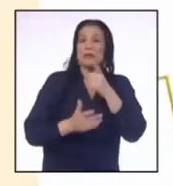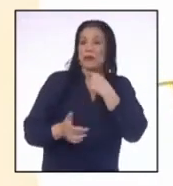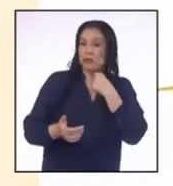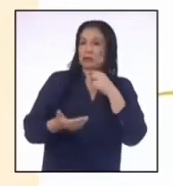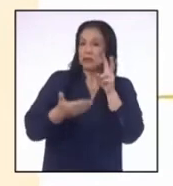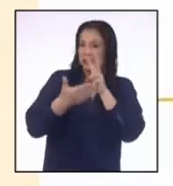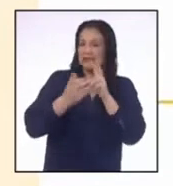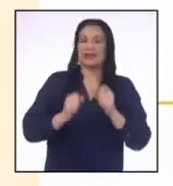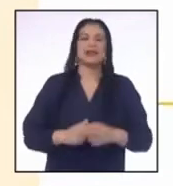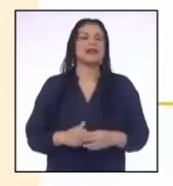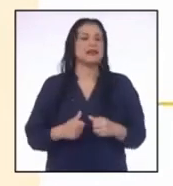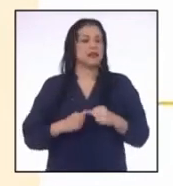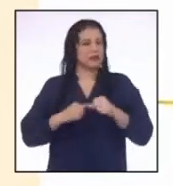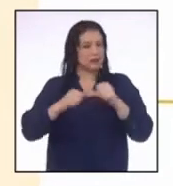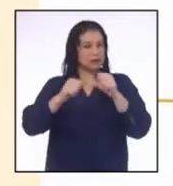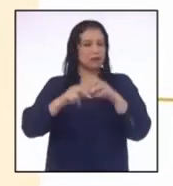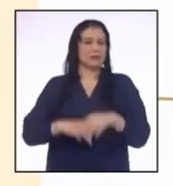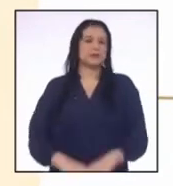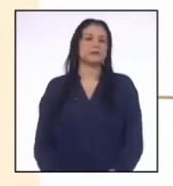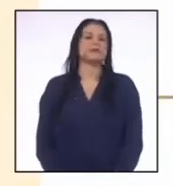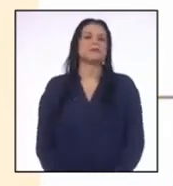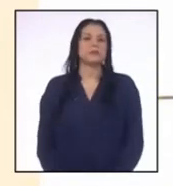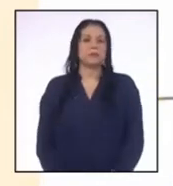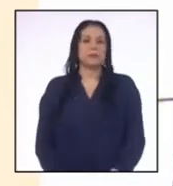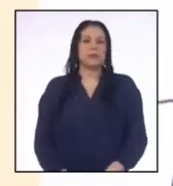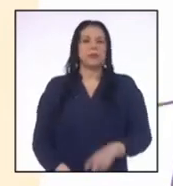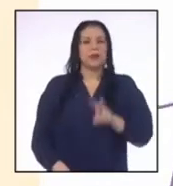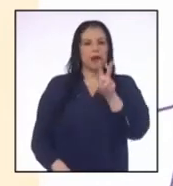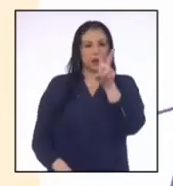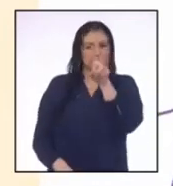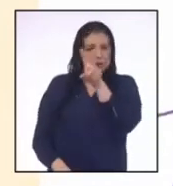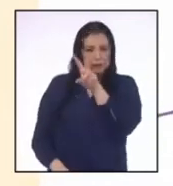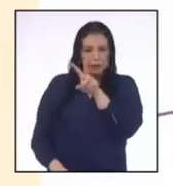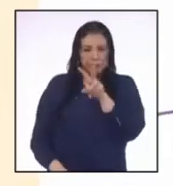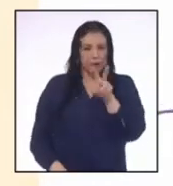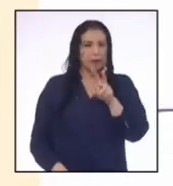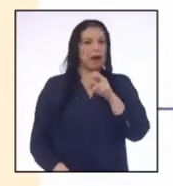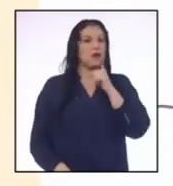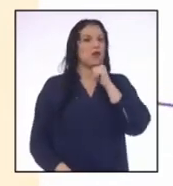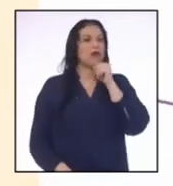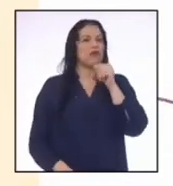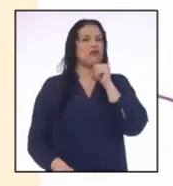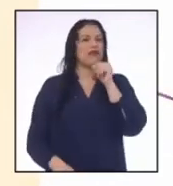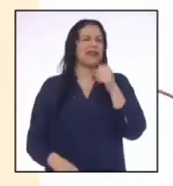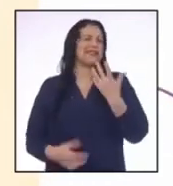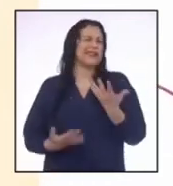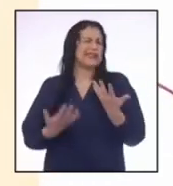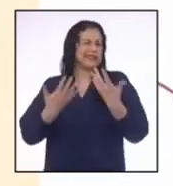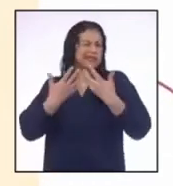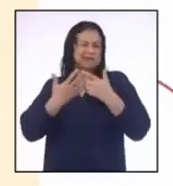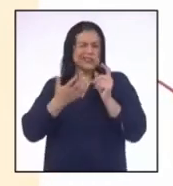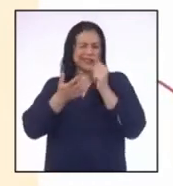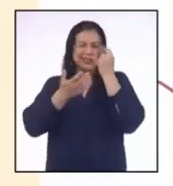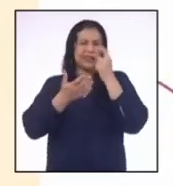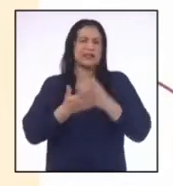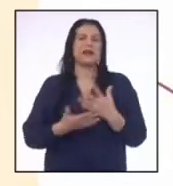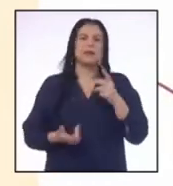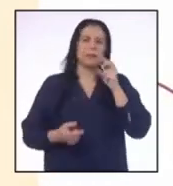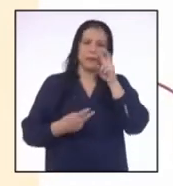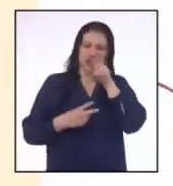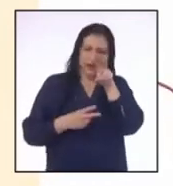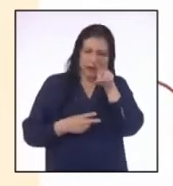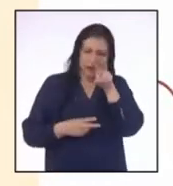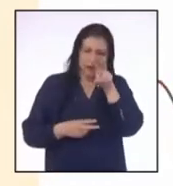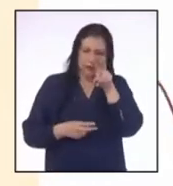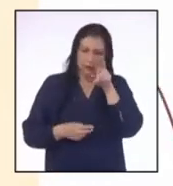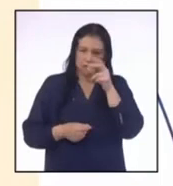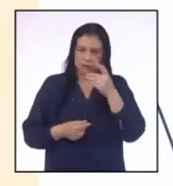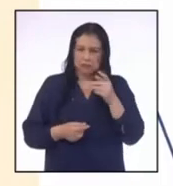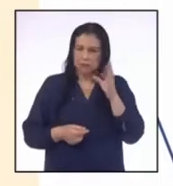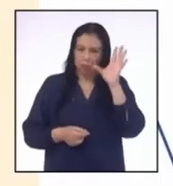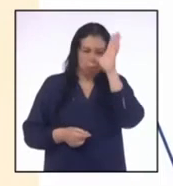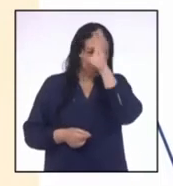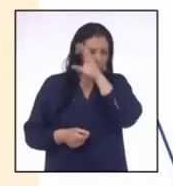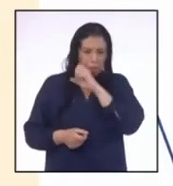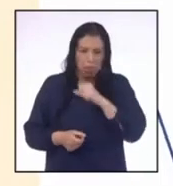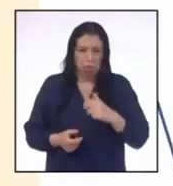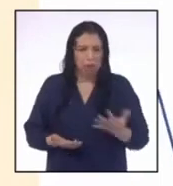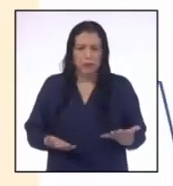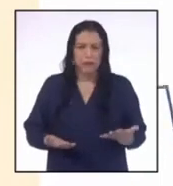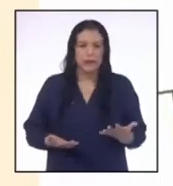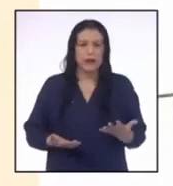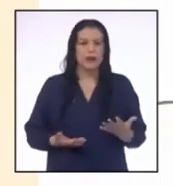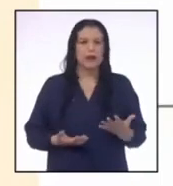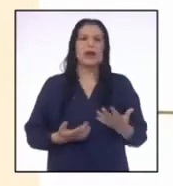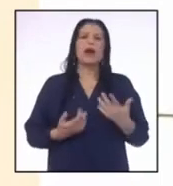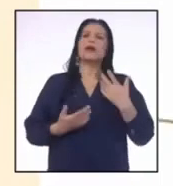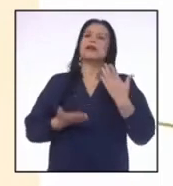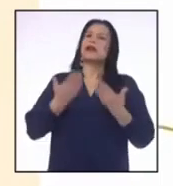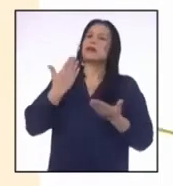gusta! Seguimos. Acá notamos una falta de cohesión. ¿La ubican? No, profesora.